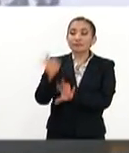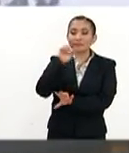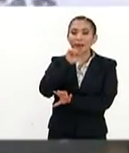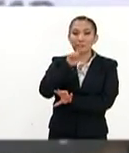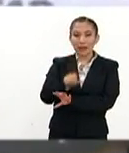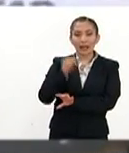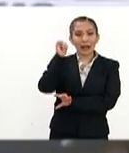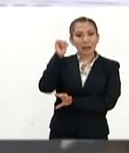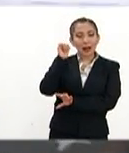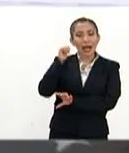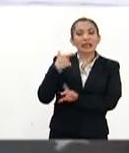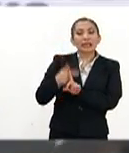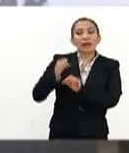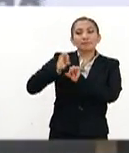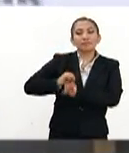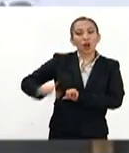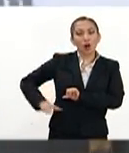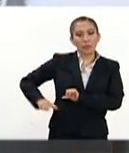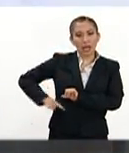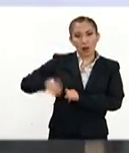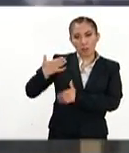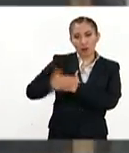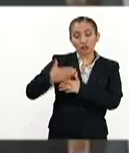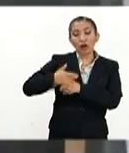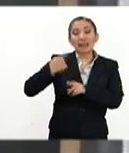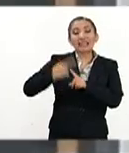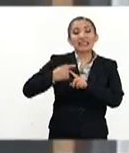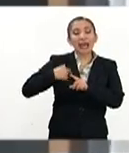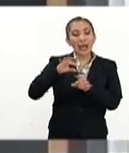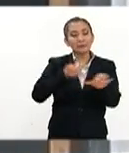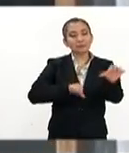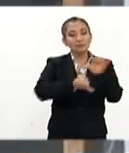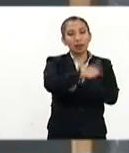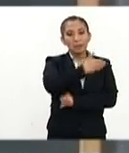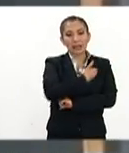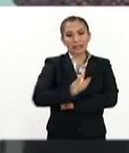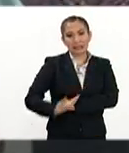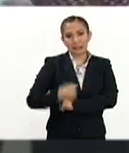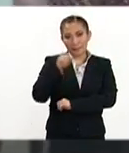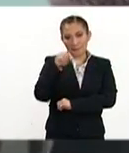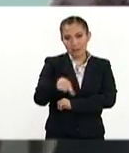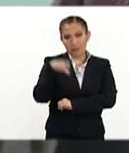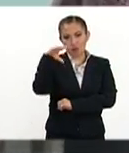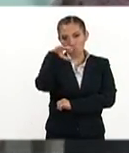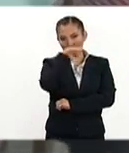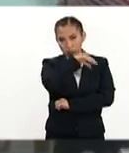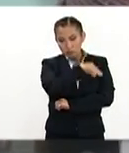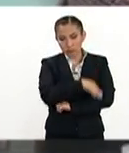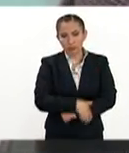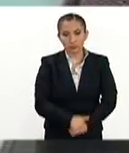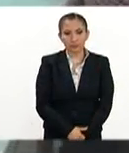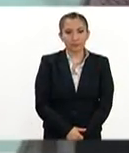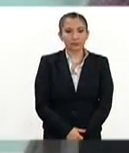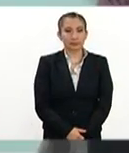vez en abril a los principales cargos del próximo gobierno y al sucesor de Raúl Castro en la